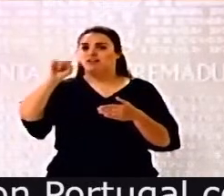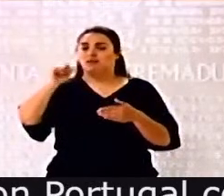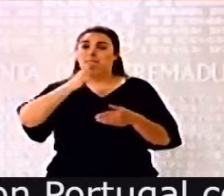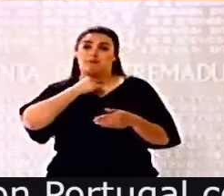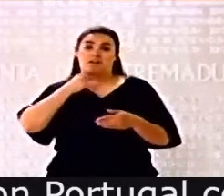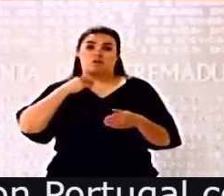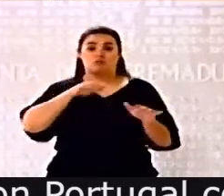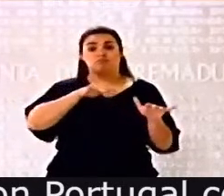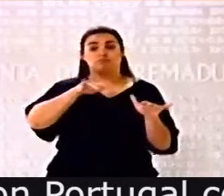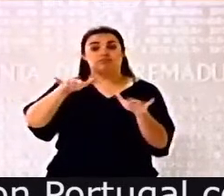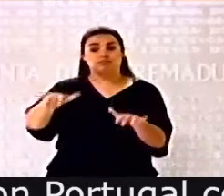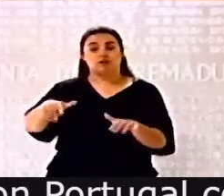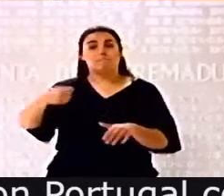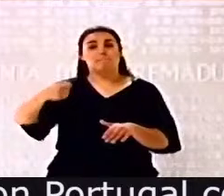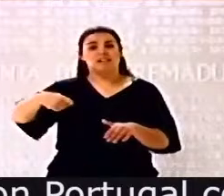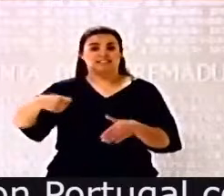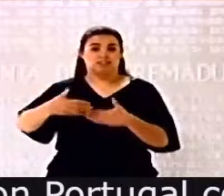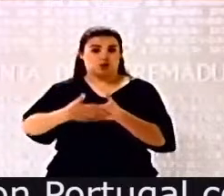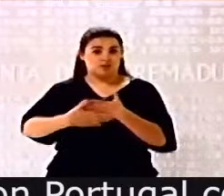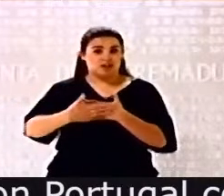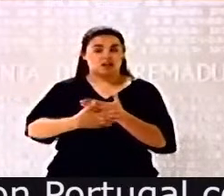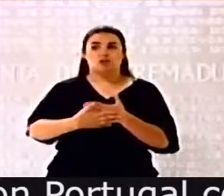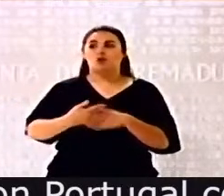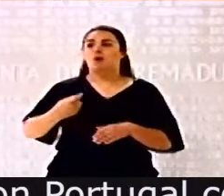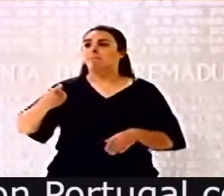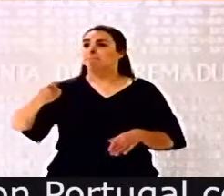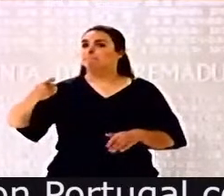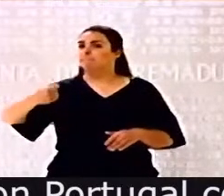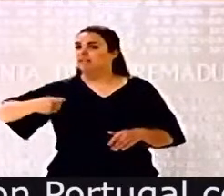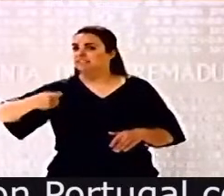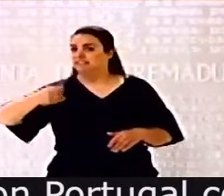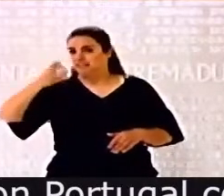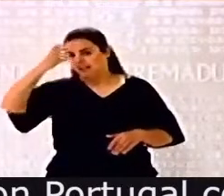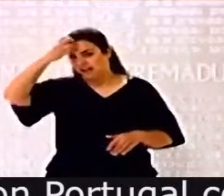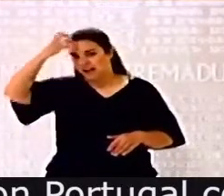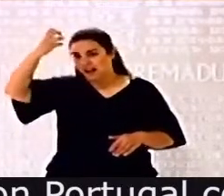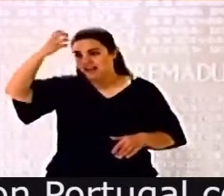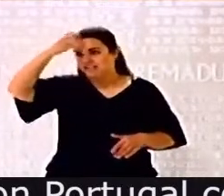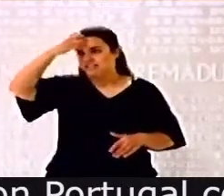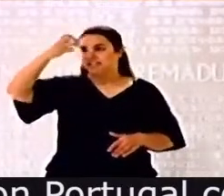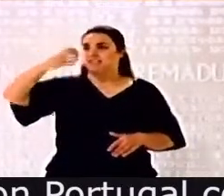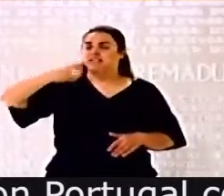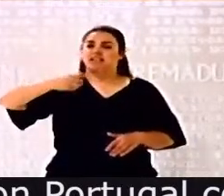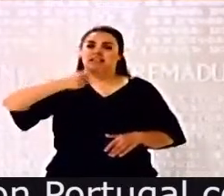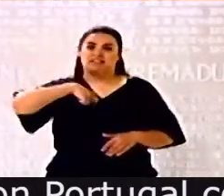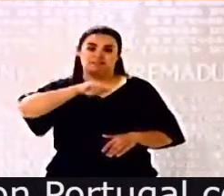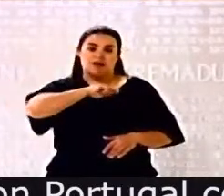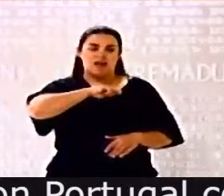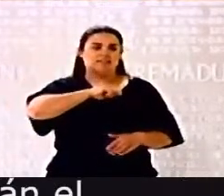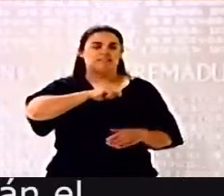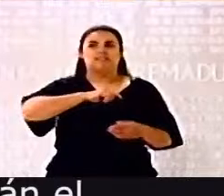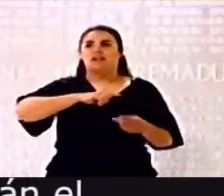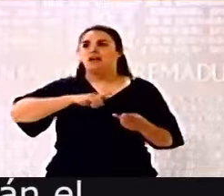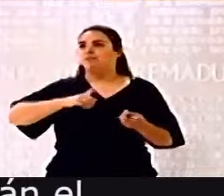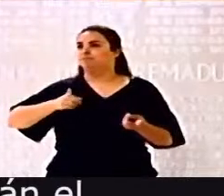la que acudirán tanto el presidente del Gobierno como el rey de España y supongo que autoridades